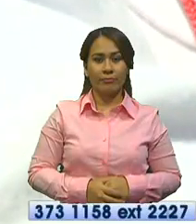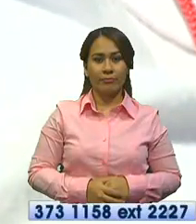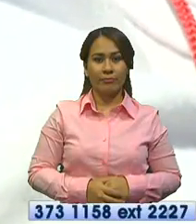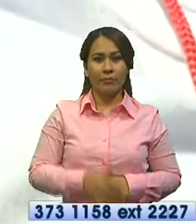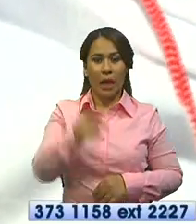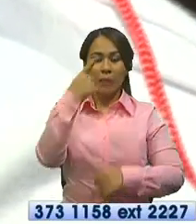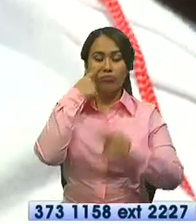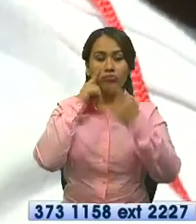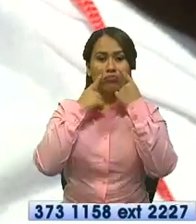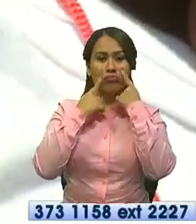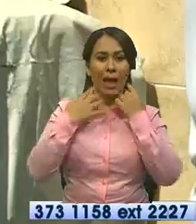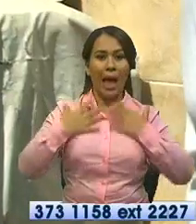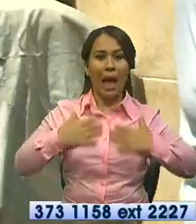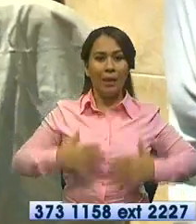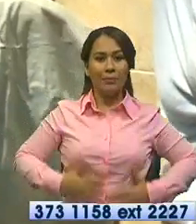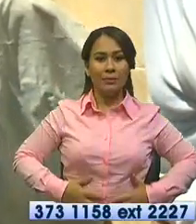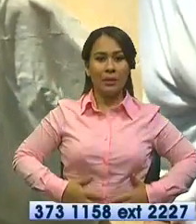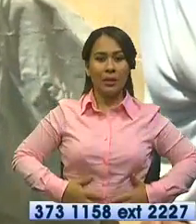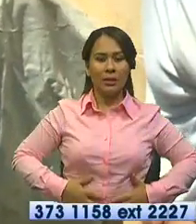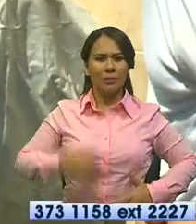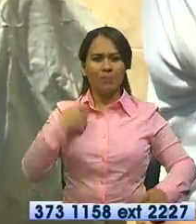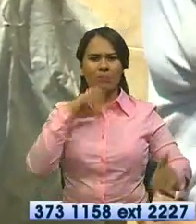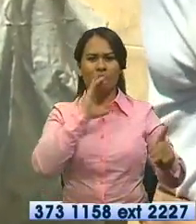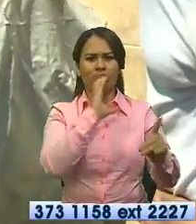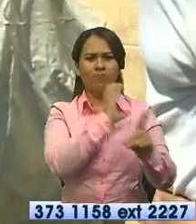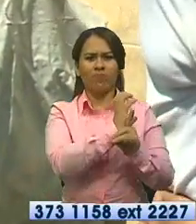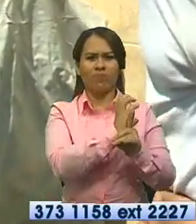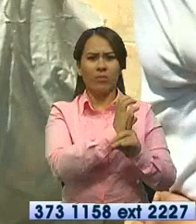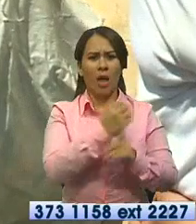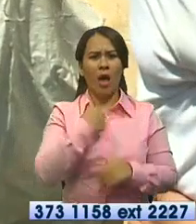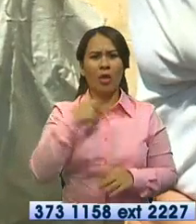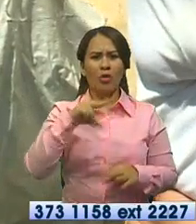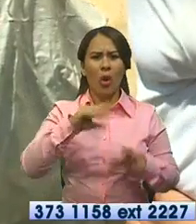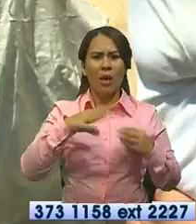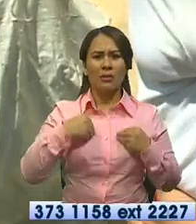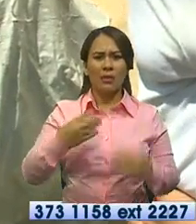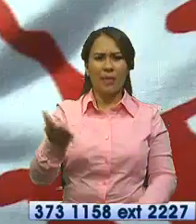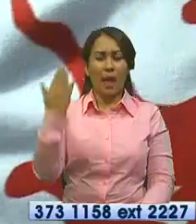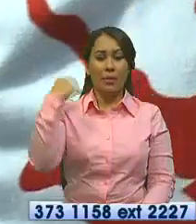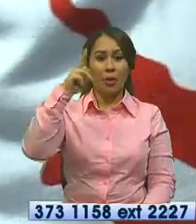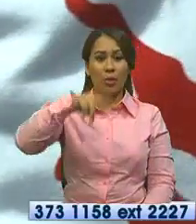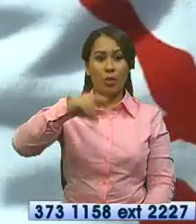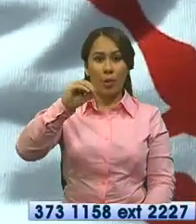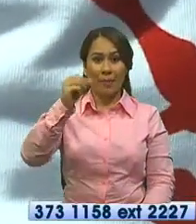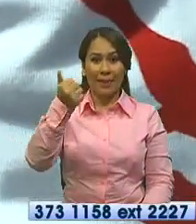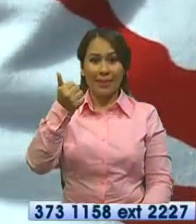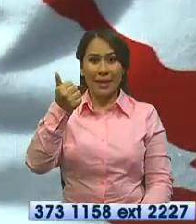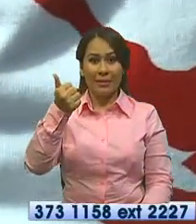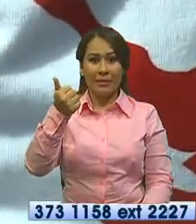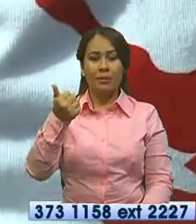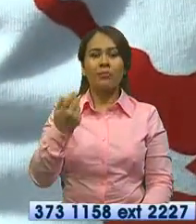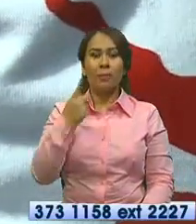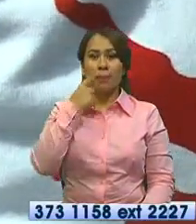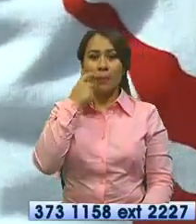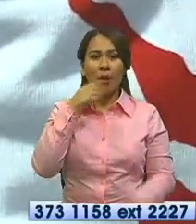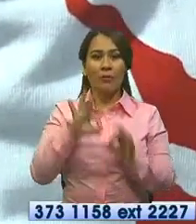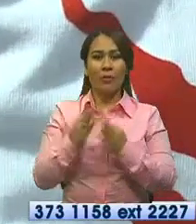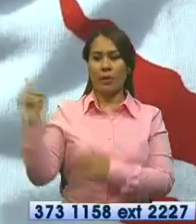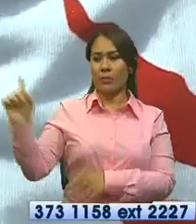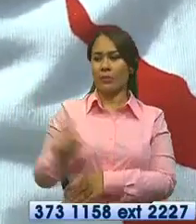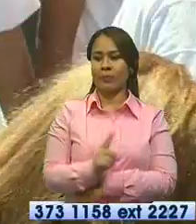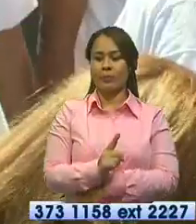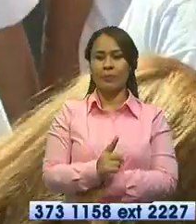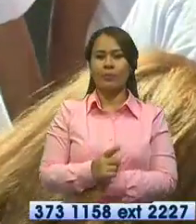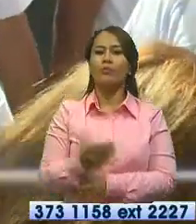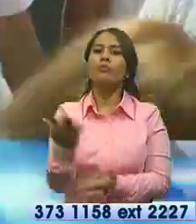Entre lágrimas y con camisetas que demuestran su rechazo al acto ocurrido en el 2010, padres de familia estuvieron puntuales para lo que serían